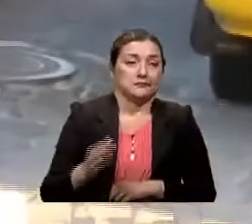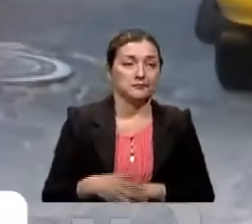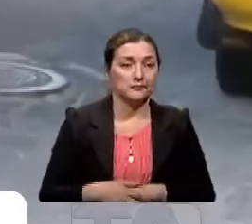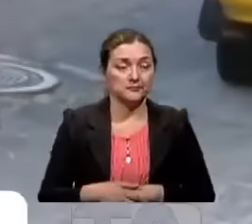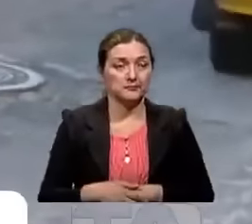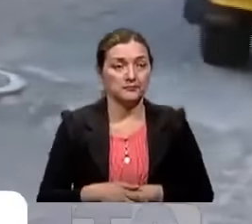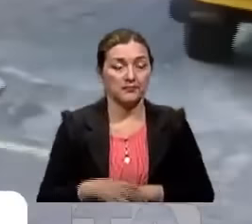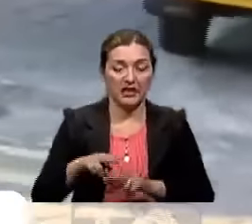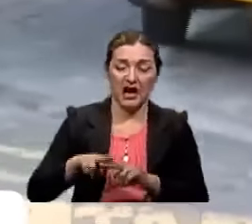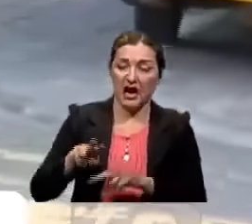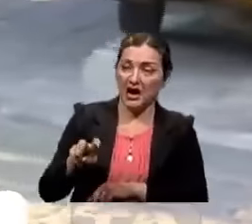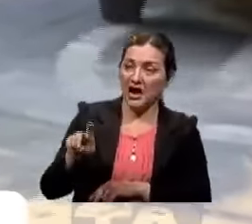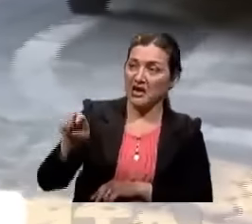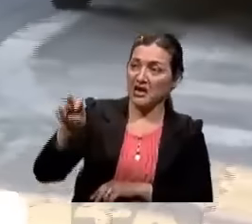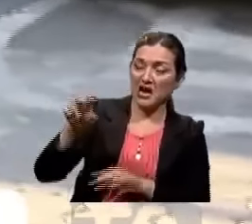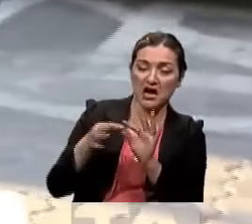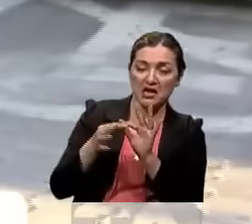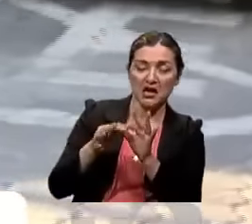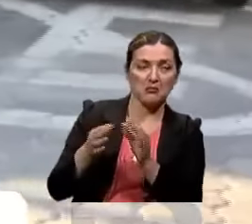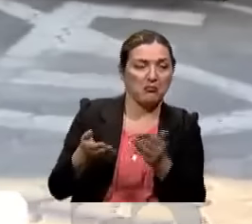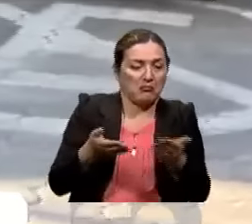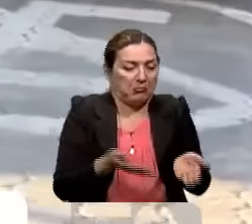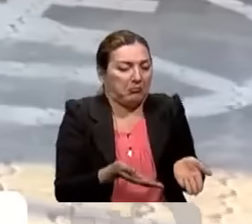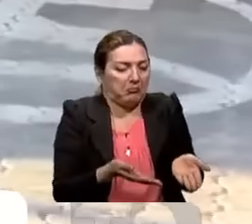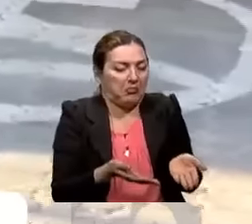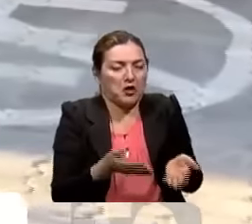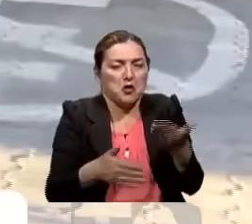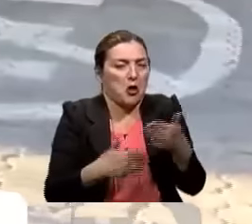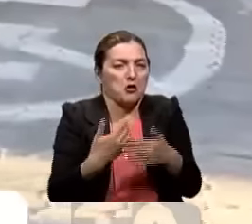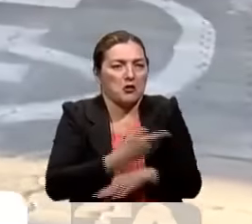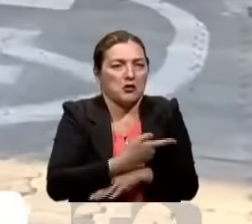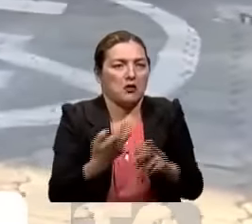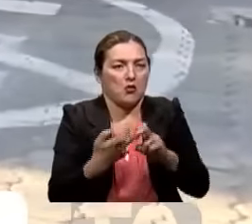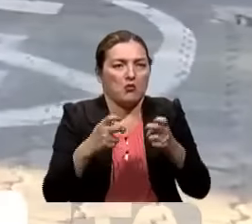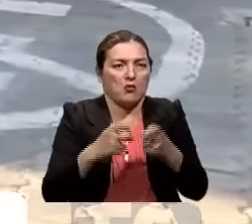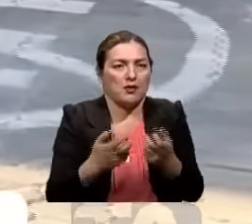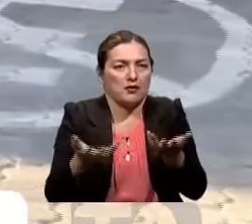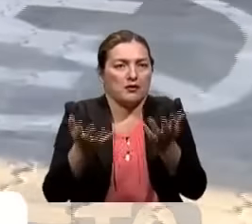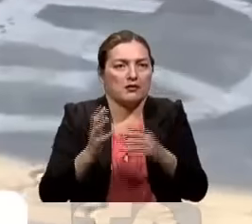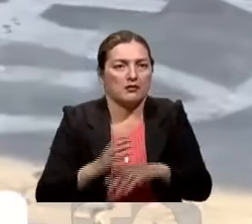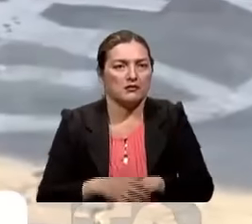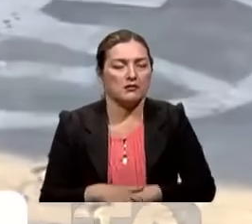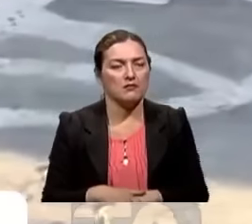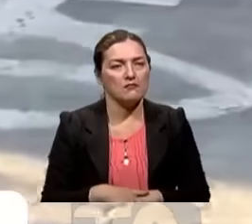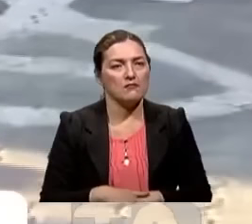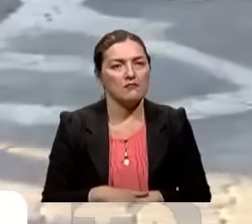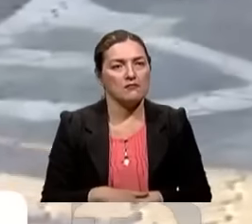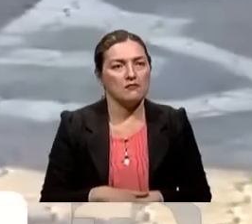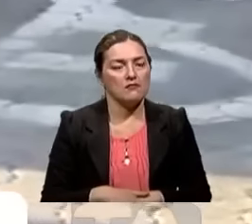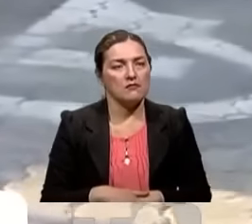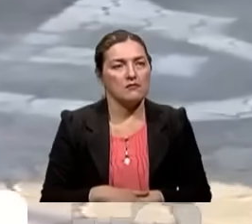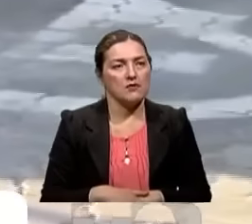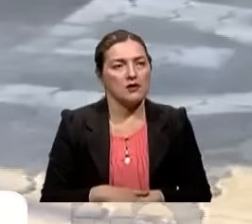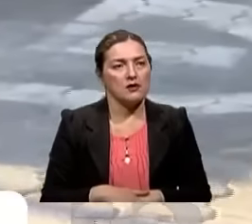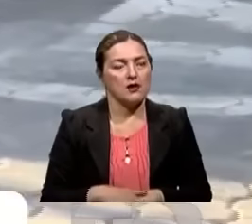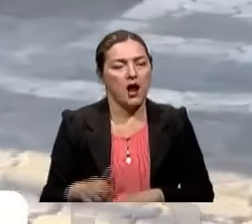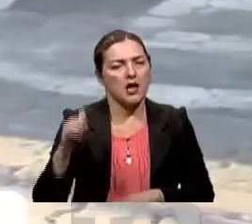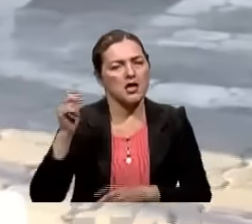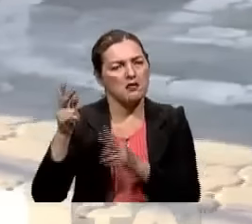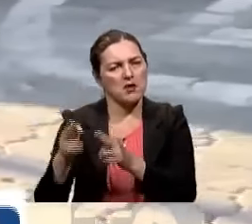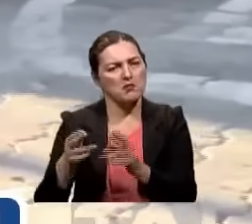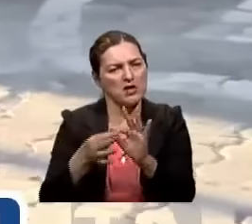las gradas, están. Y de ahí esto aquí es todos los días un problema. Y vea cómo está todo, vea. ¿Y qué les costaba ayer mismo